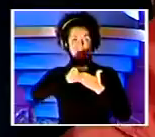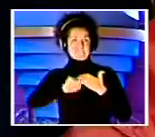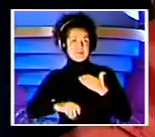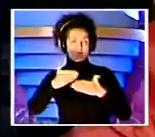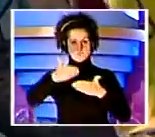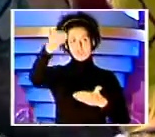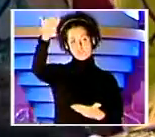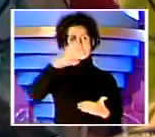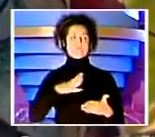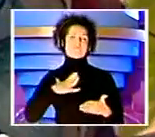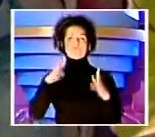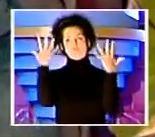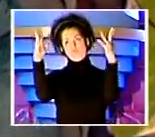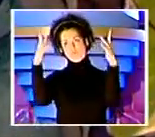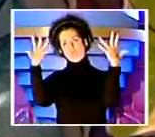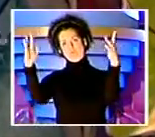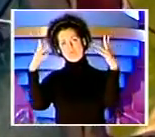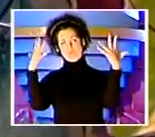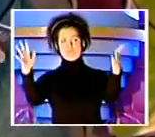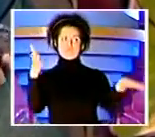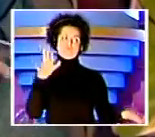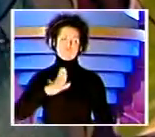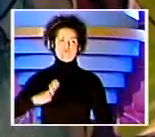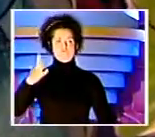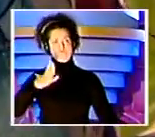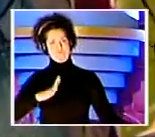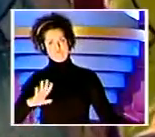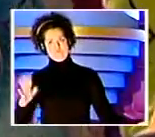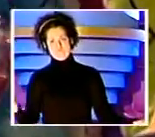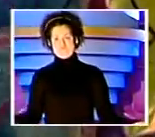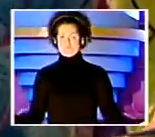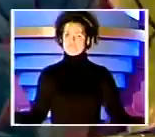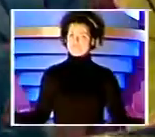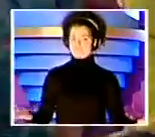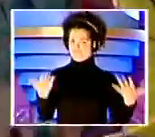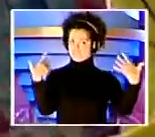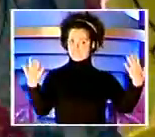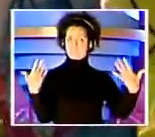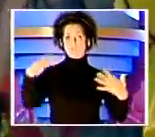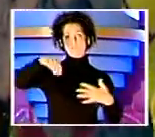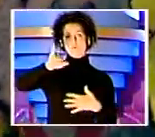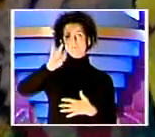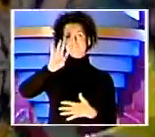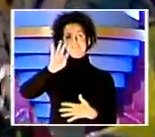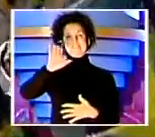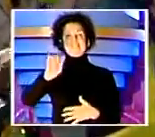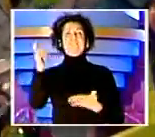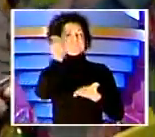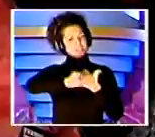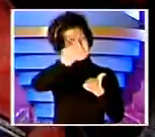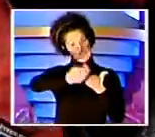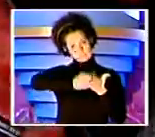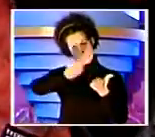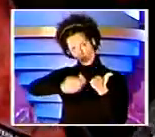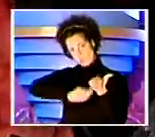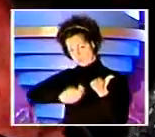Chicos, vamos a ponerle entusiasmo. Vamos a ponerle entusiasmo, que tenemos que ir calentando esto. Moisés Morán, escritor.